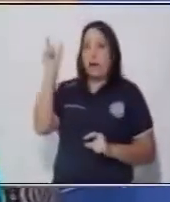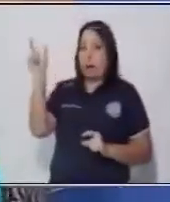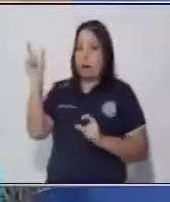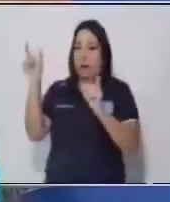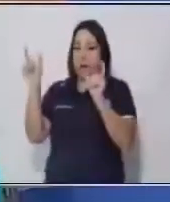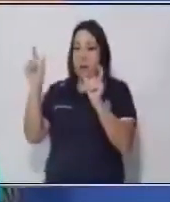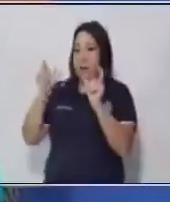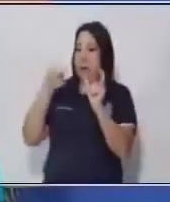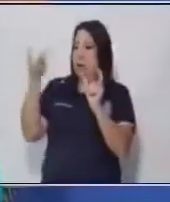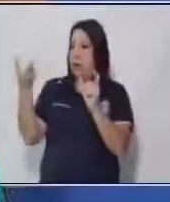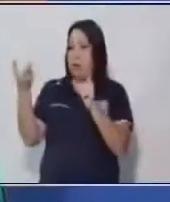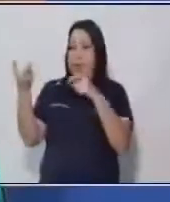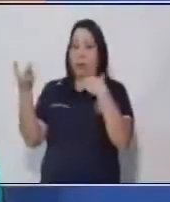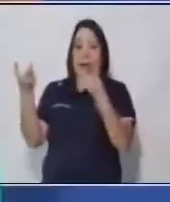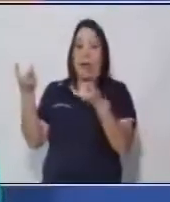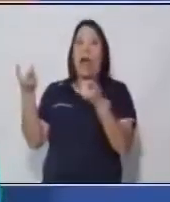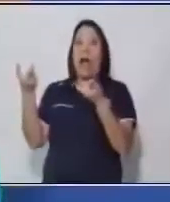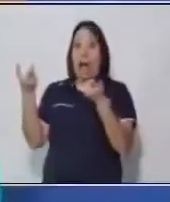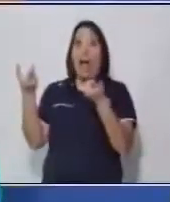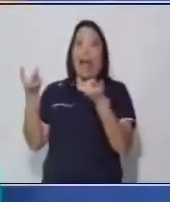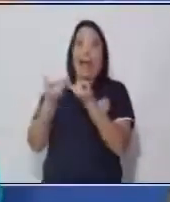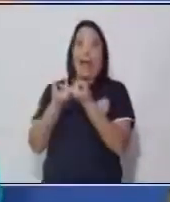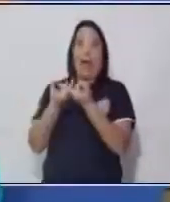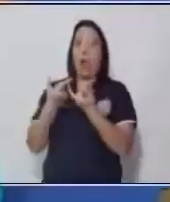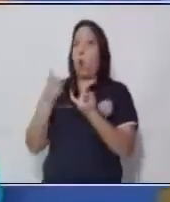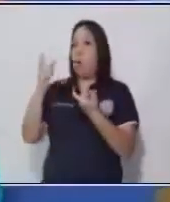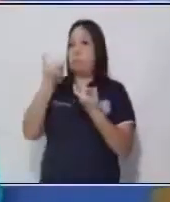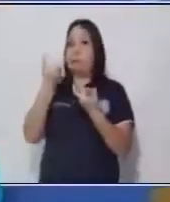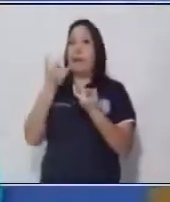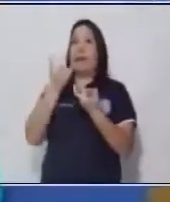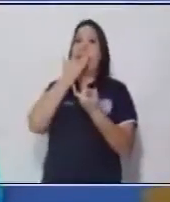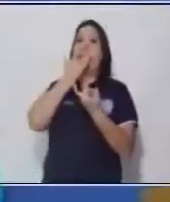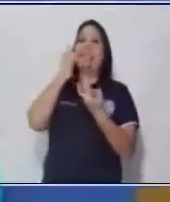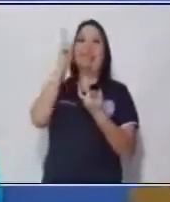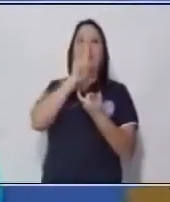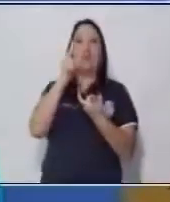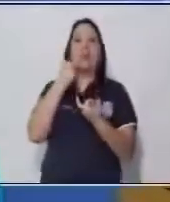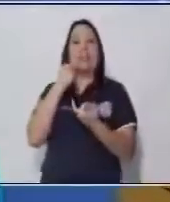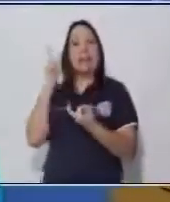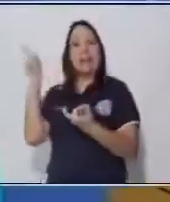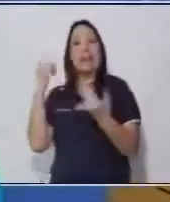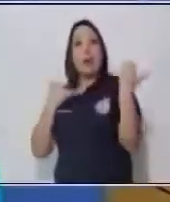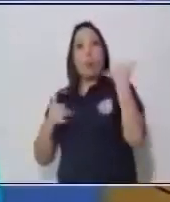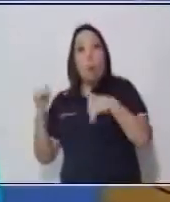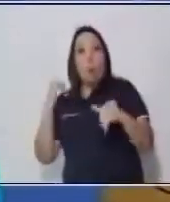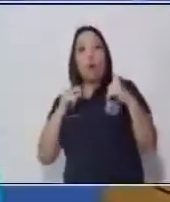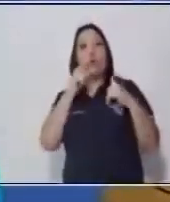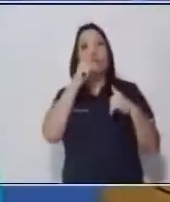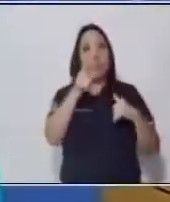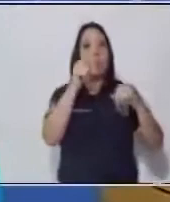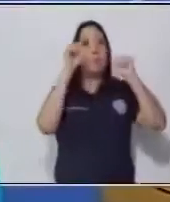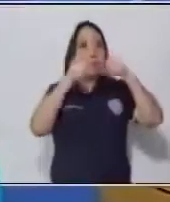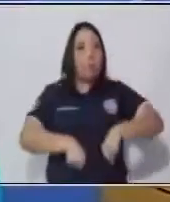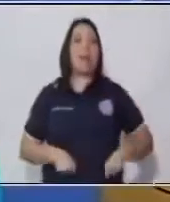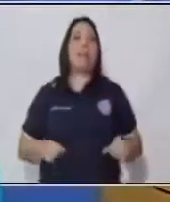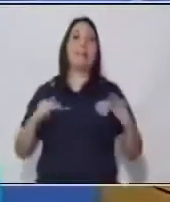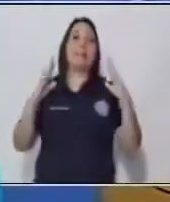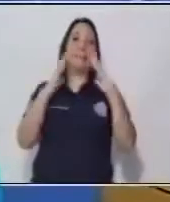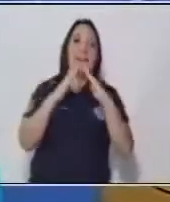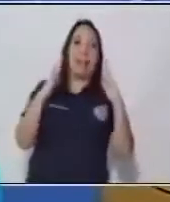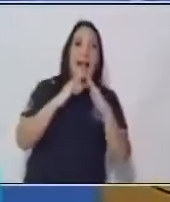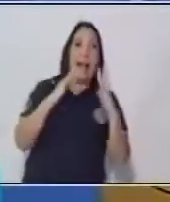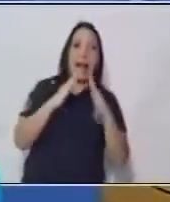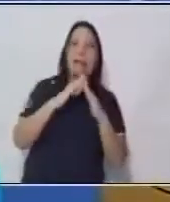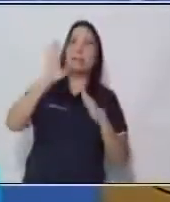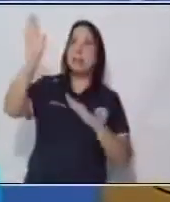se encuentran las imágenes y no podernos equivocar. Este es un juego que usted lo puede llevar a cabo en casa con las